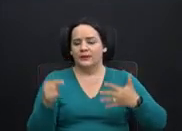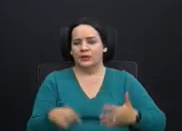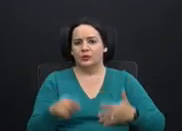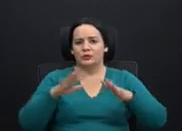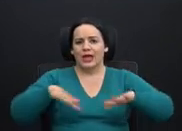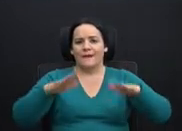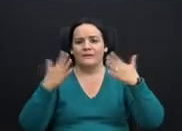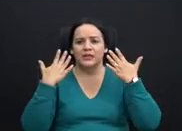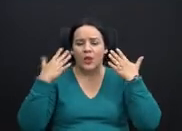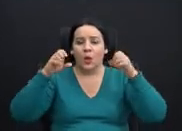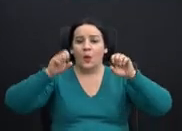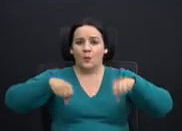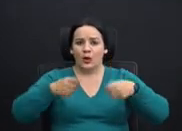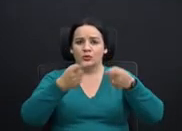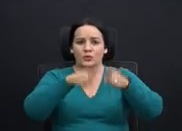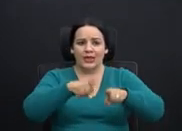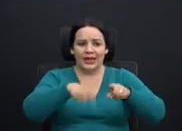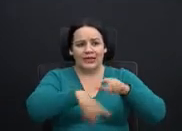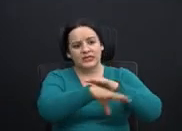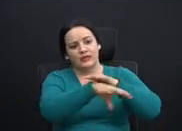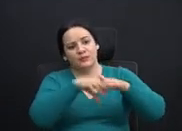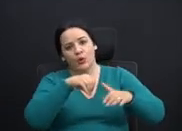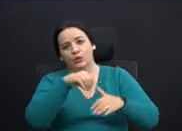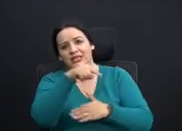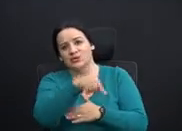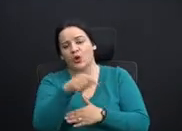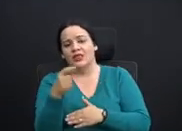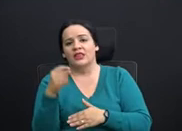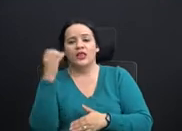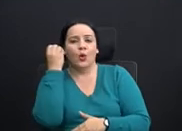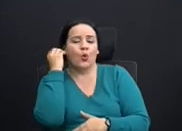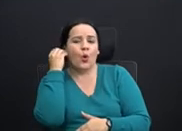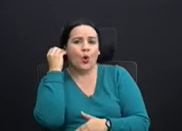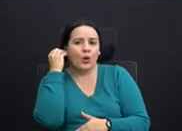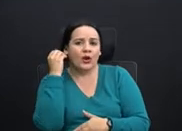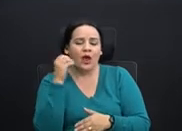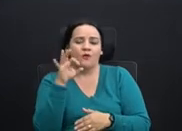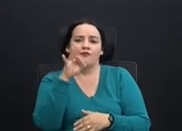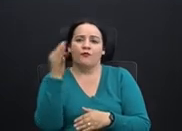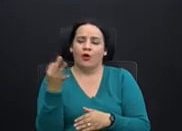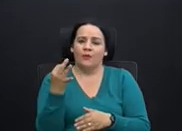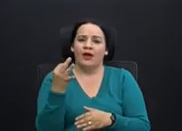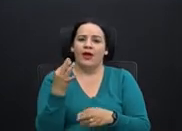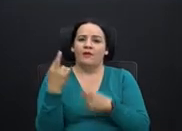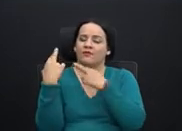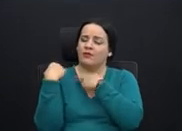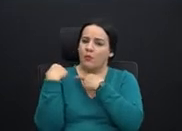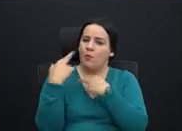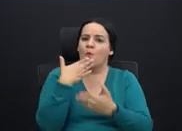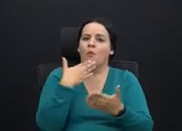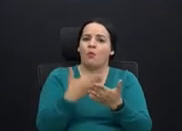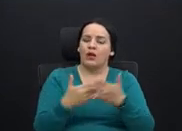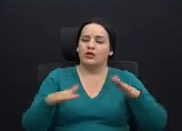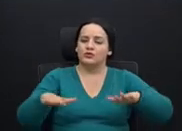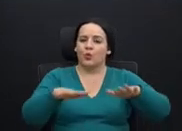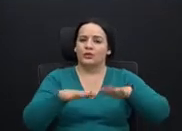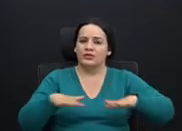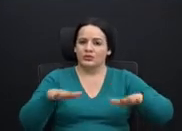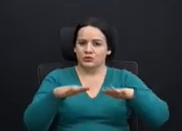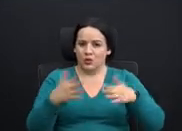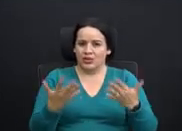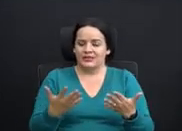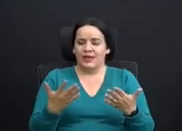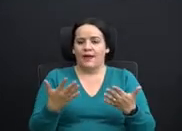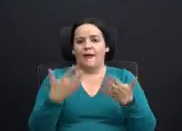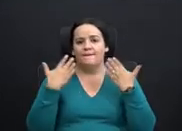pueda dar esta explotación de oro de manera responsable, con buenas condiciones ambientales y